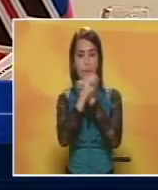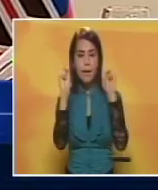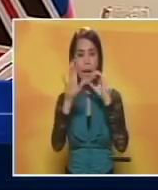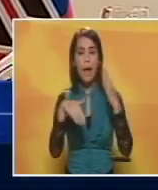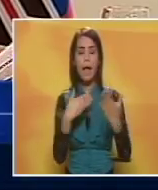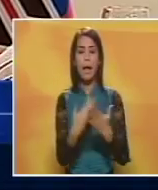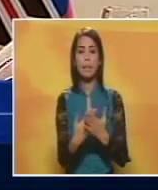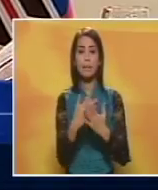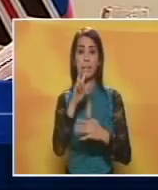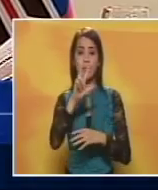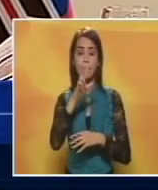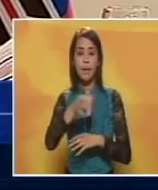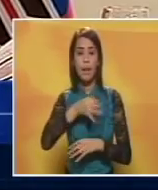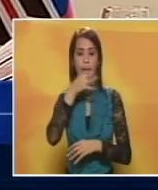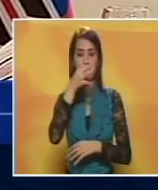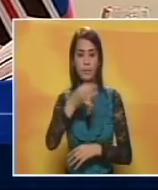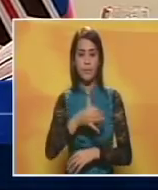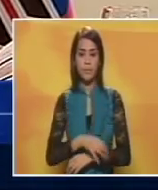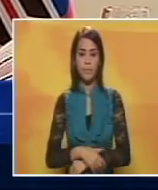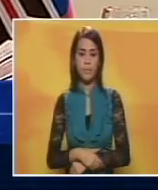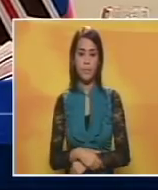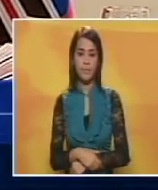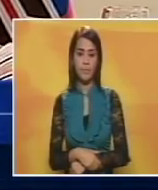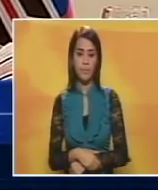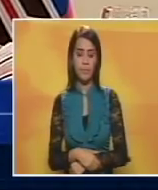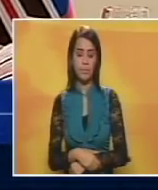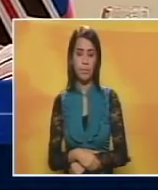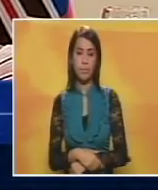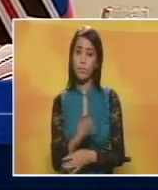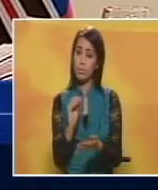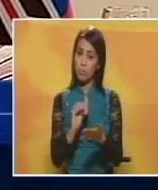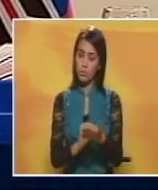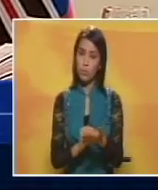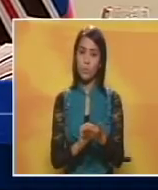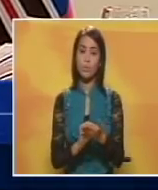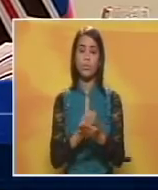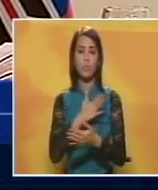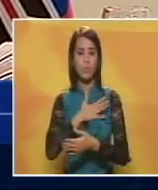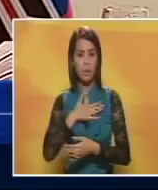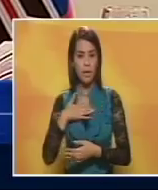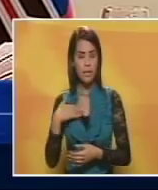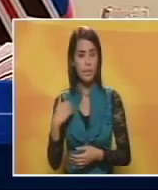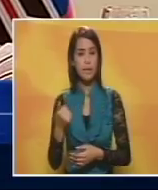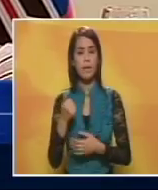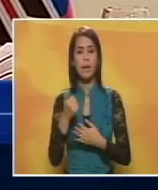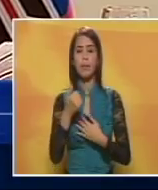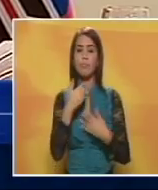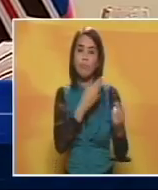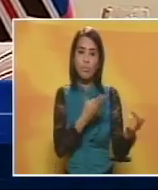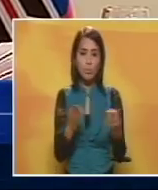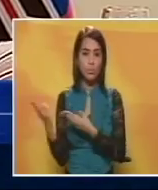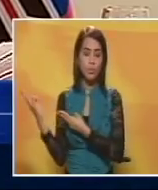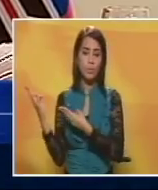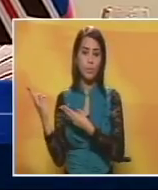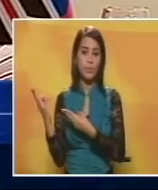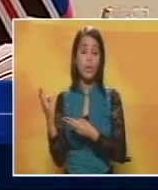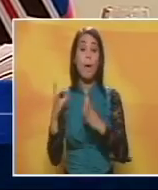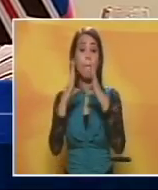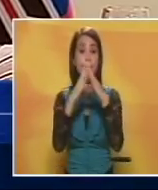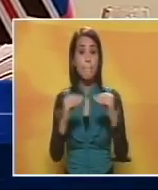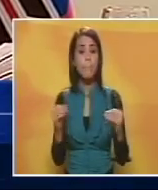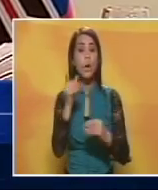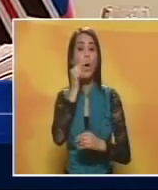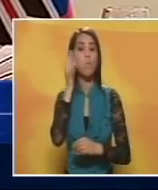hasta las 3 de la tarde. Una vez más, quiero hacer la invitación para que todas